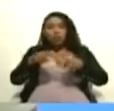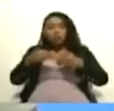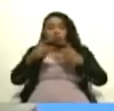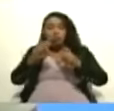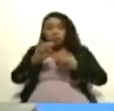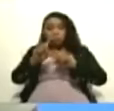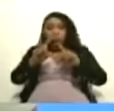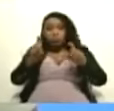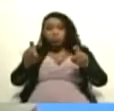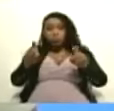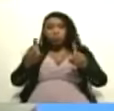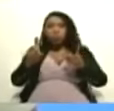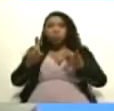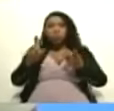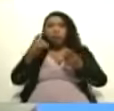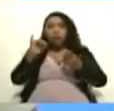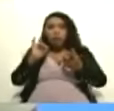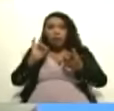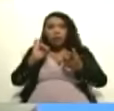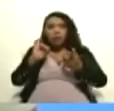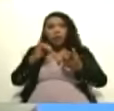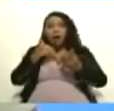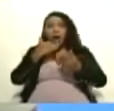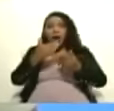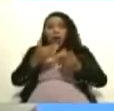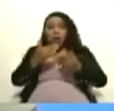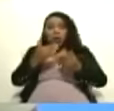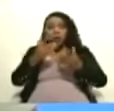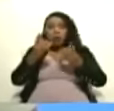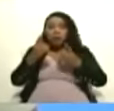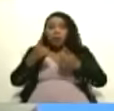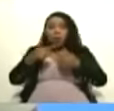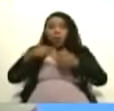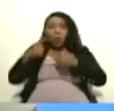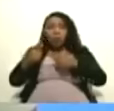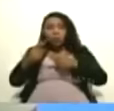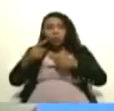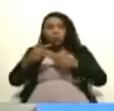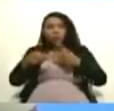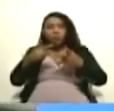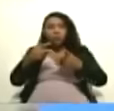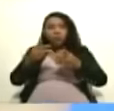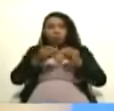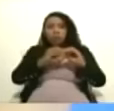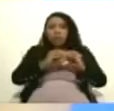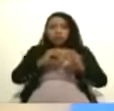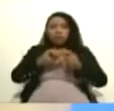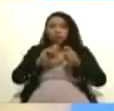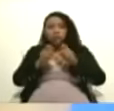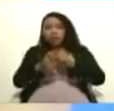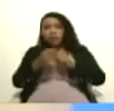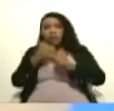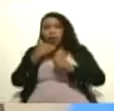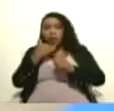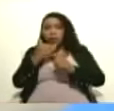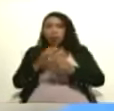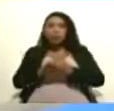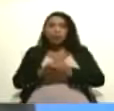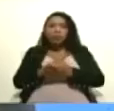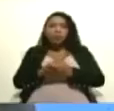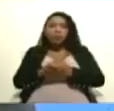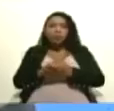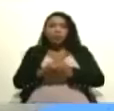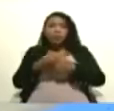consultivos los referendos revocatorias los referendos abrogatorio las enmiendas y las reformas eso ha